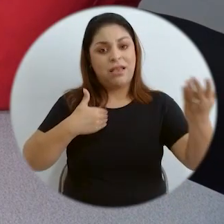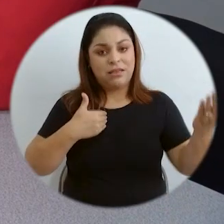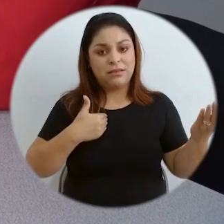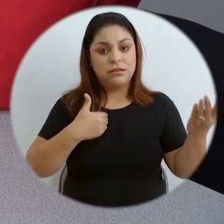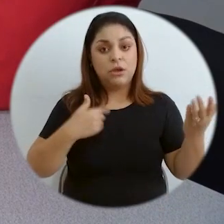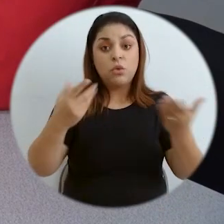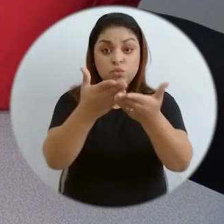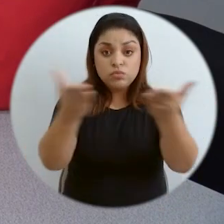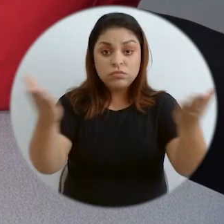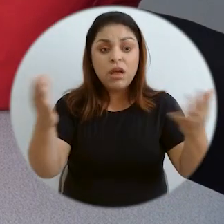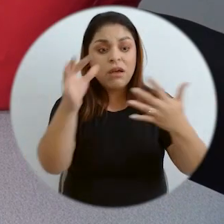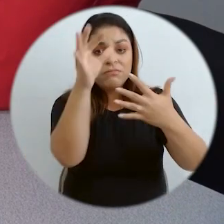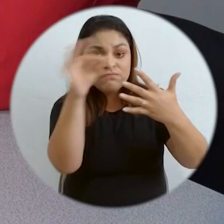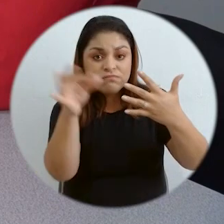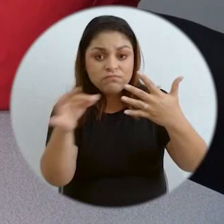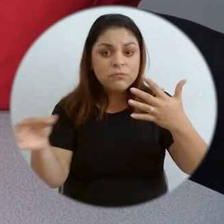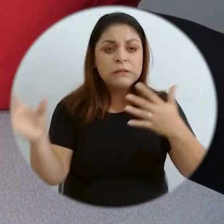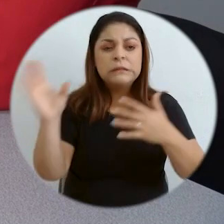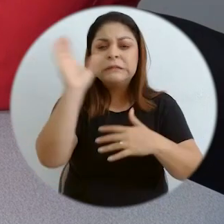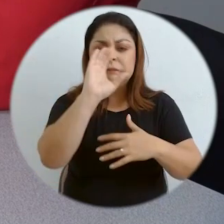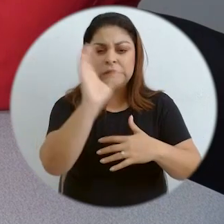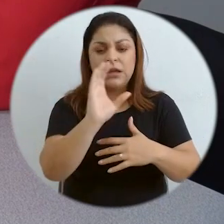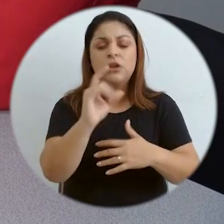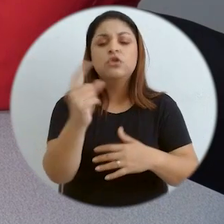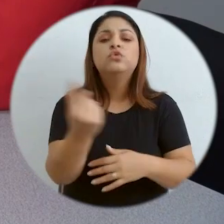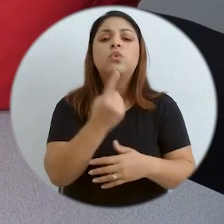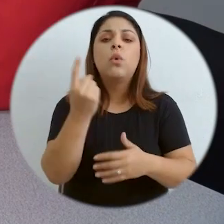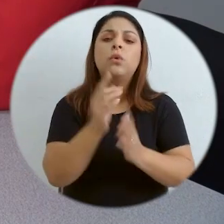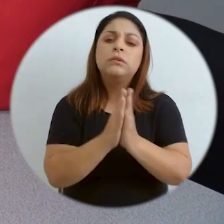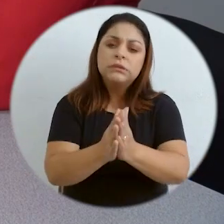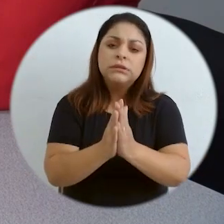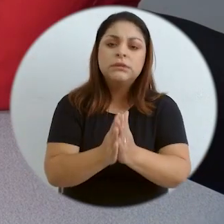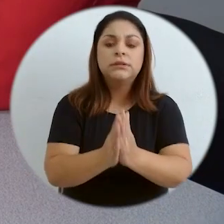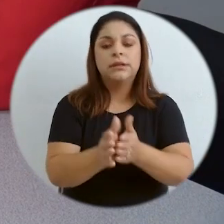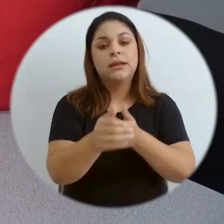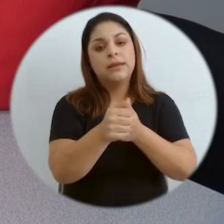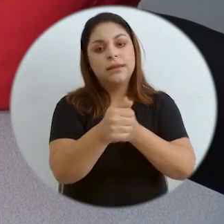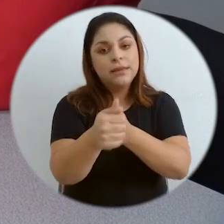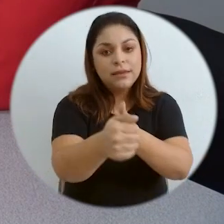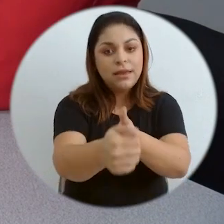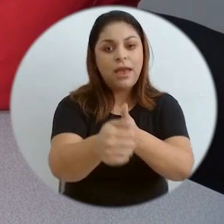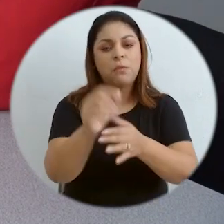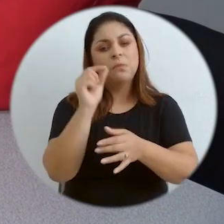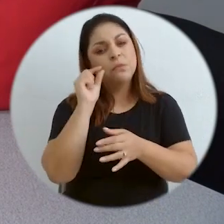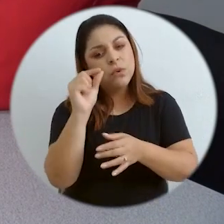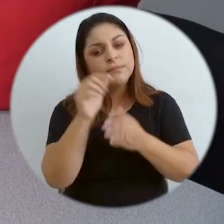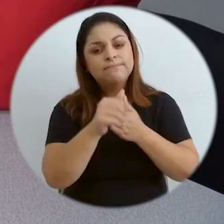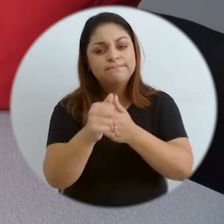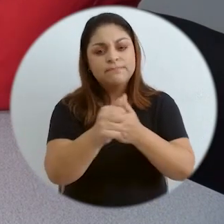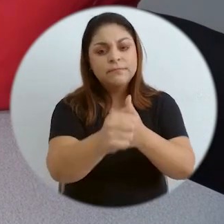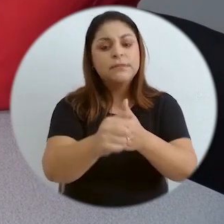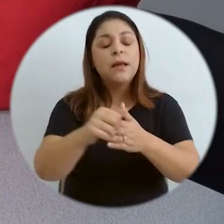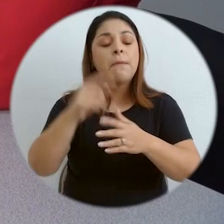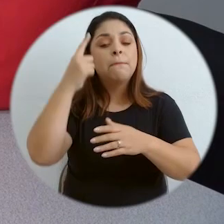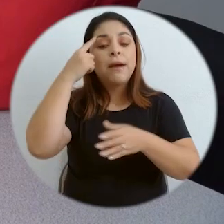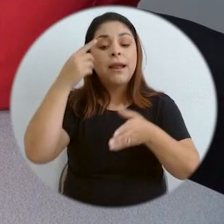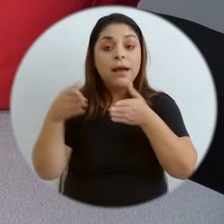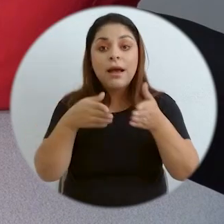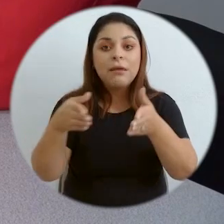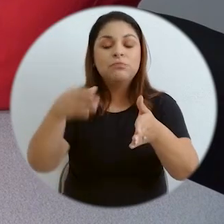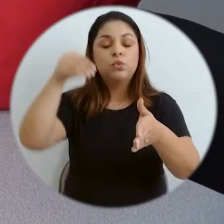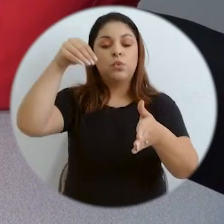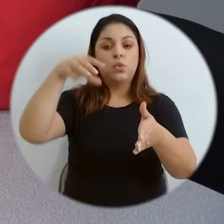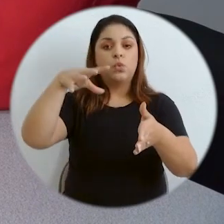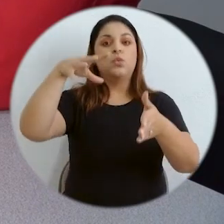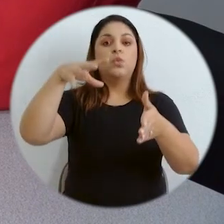ok, creo que tengo opciones donde recurrir. A veces lo que necesita es como un poquito de guía, ¿verdad? Para iluminarle